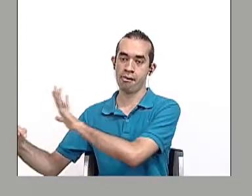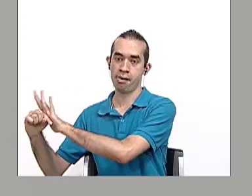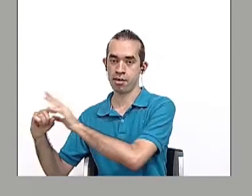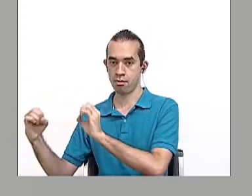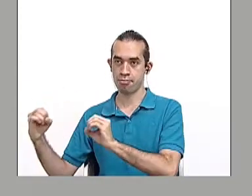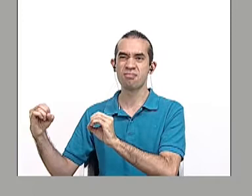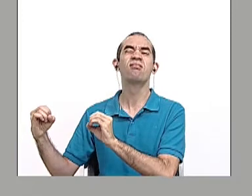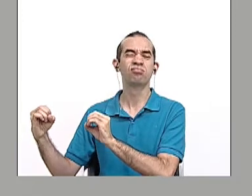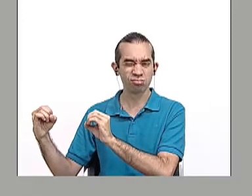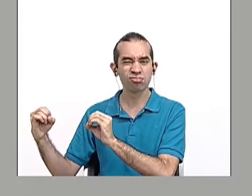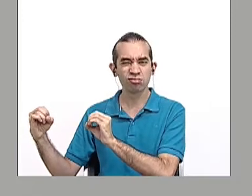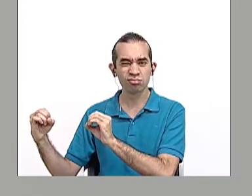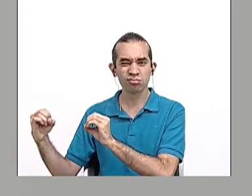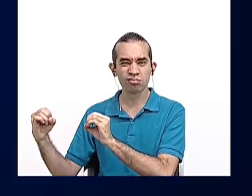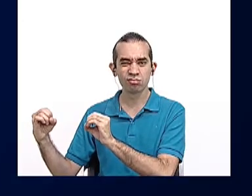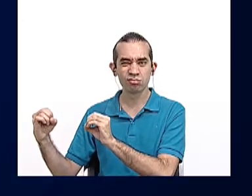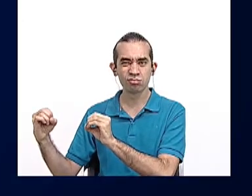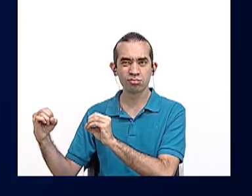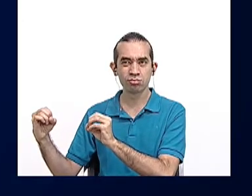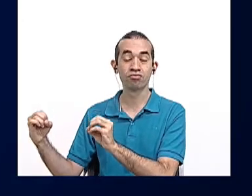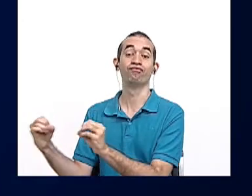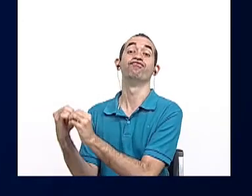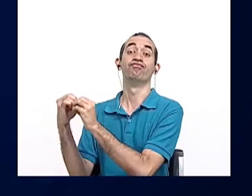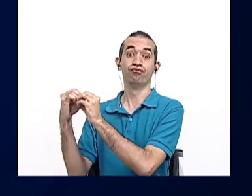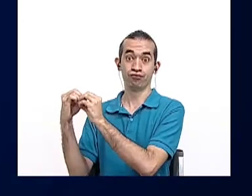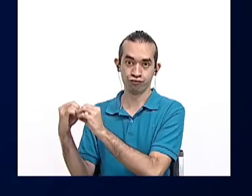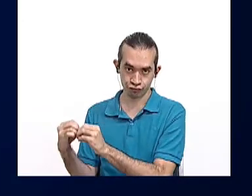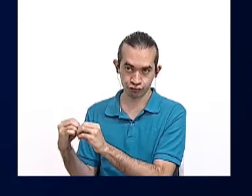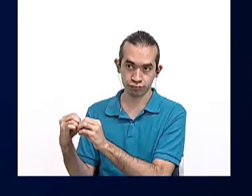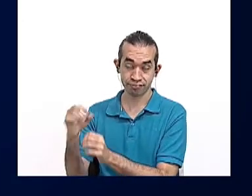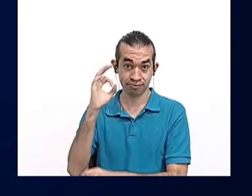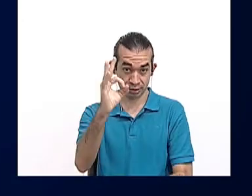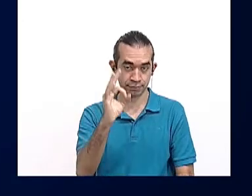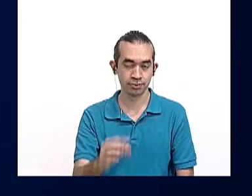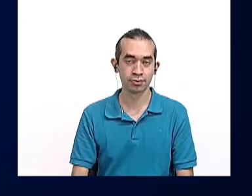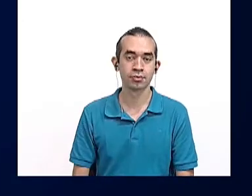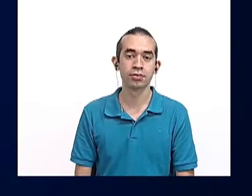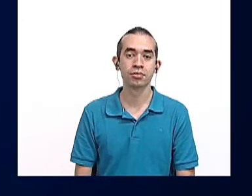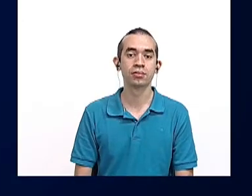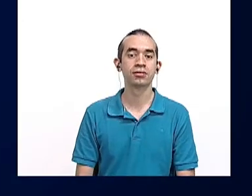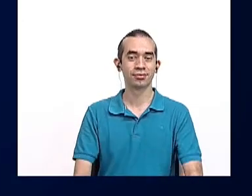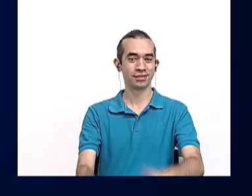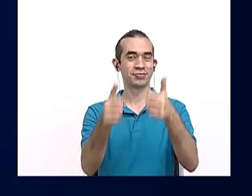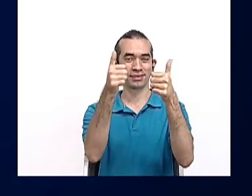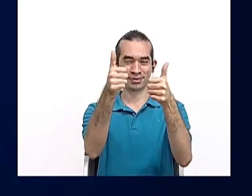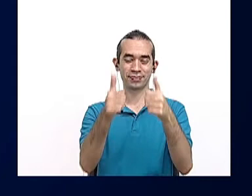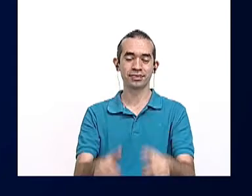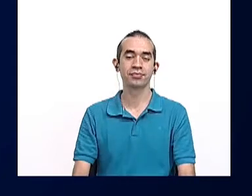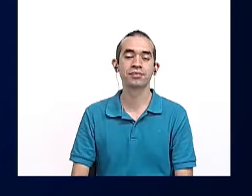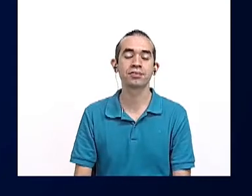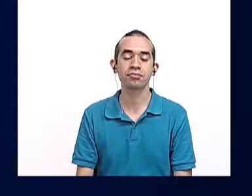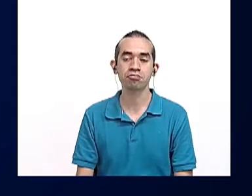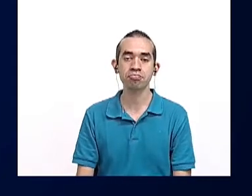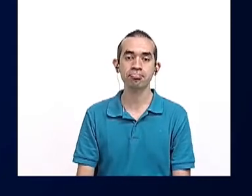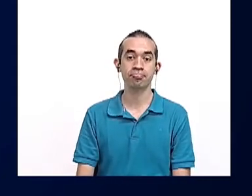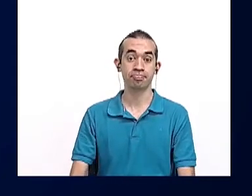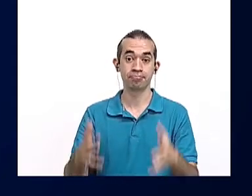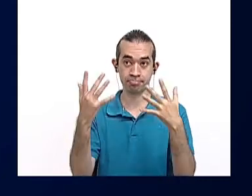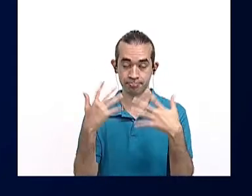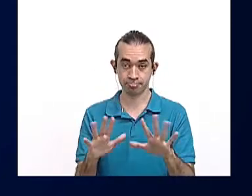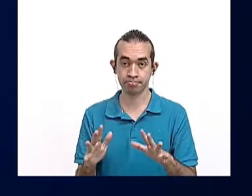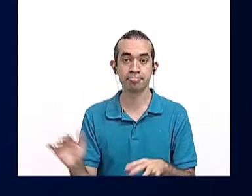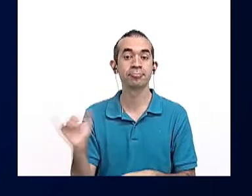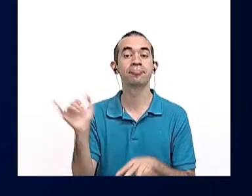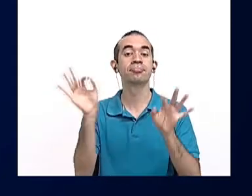positiva. ¿Qué les parece? ¿Cómo vamos hasta aquí? Bien, muy bien. Entonces, es